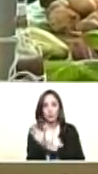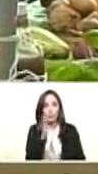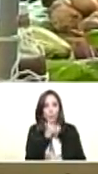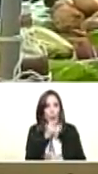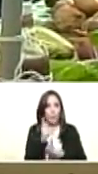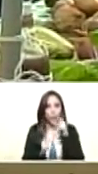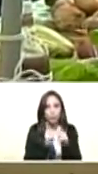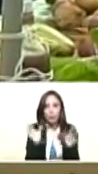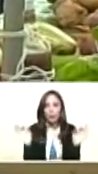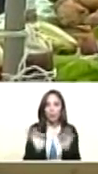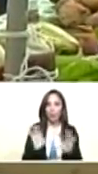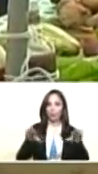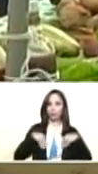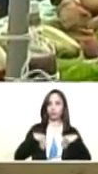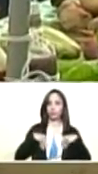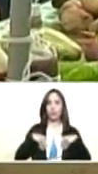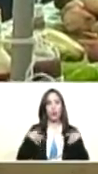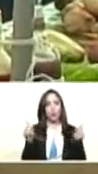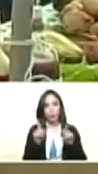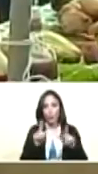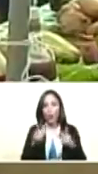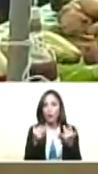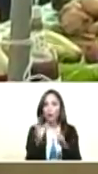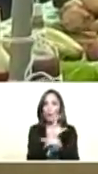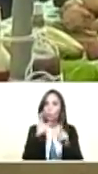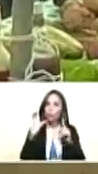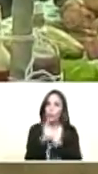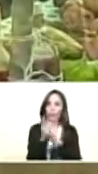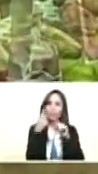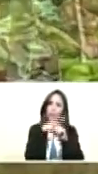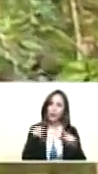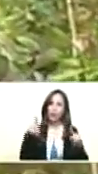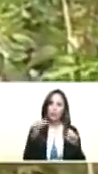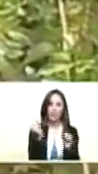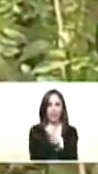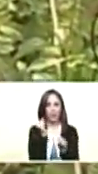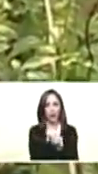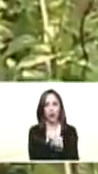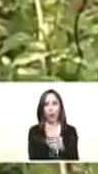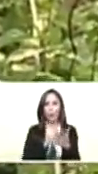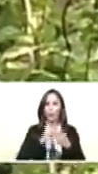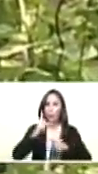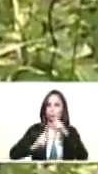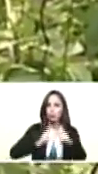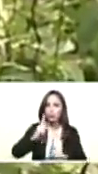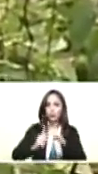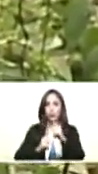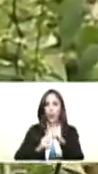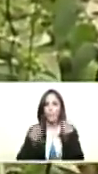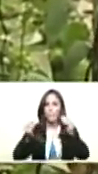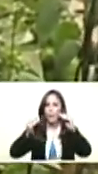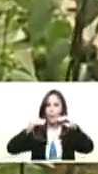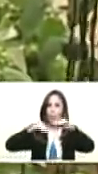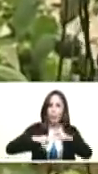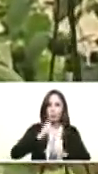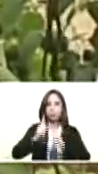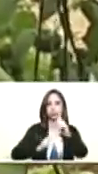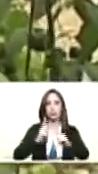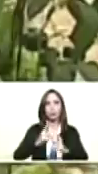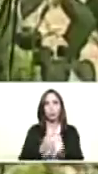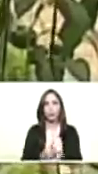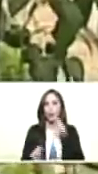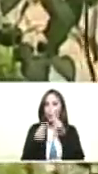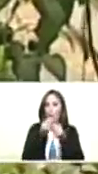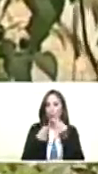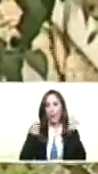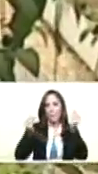No, nosotros tenemos que buscar una nueva cultura del trabajo, una nueva cultura de la producción que produce felicidad